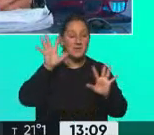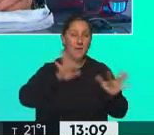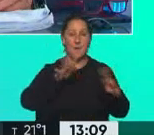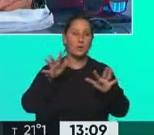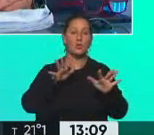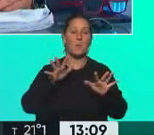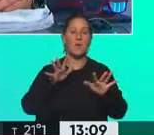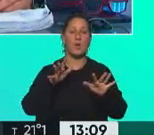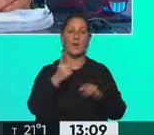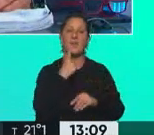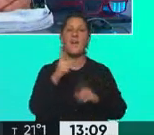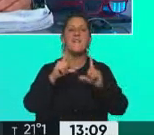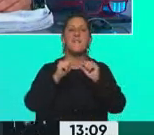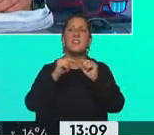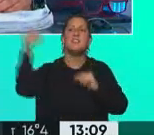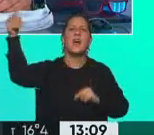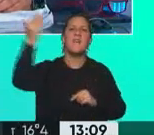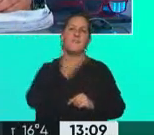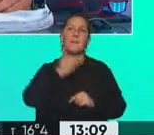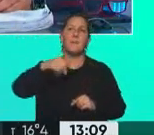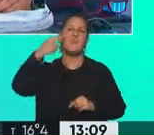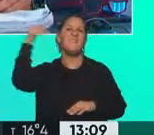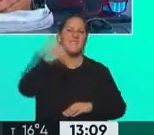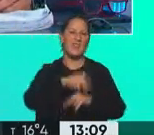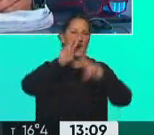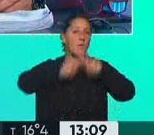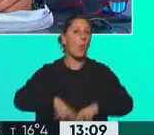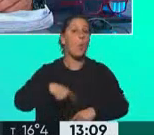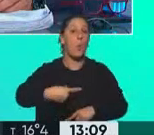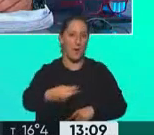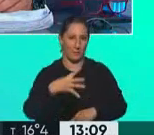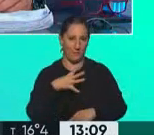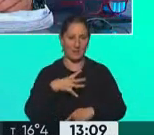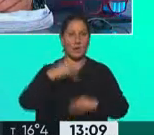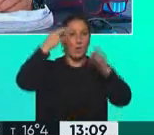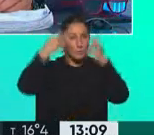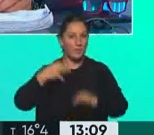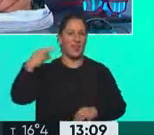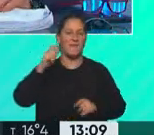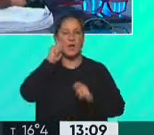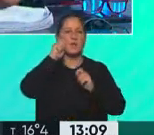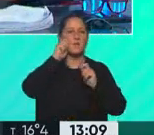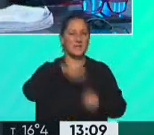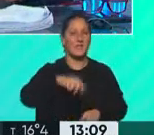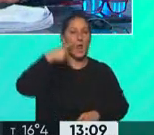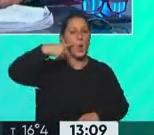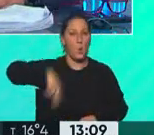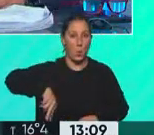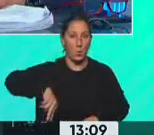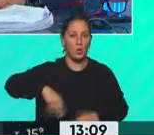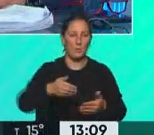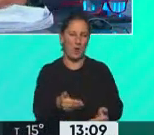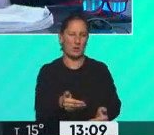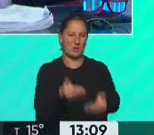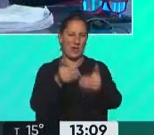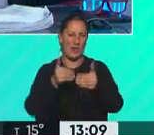confirmen la fecha de la visita recordemos que correspondía la visita en junio pero adelantó exactamente